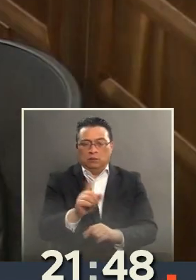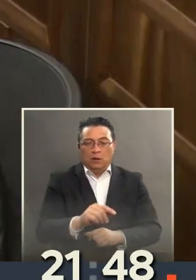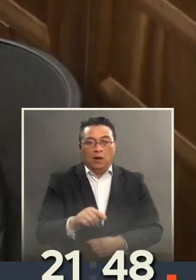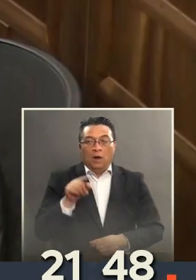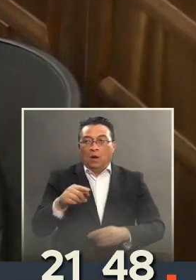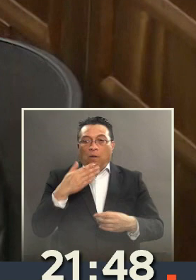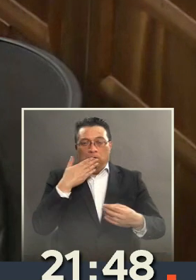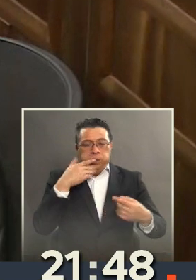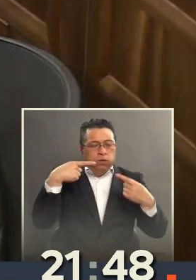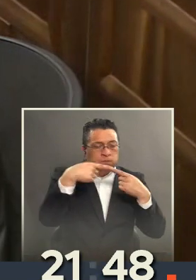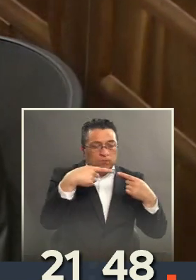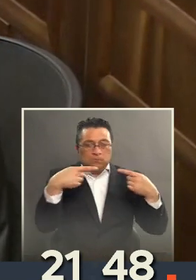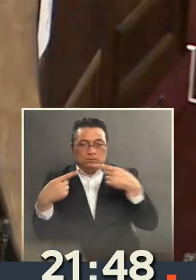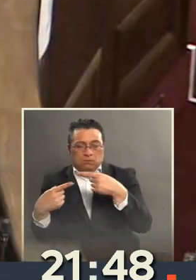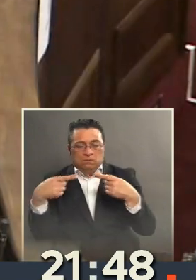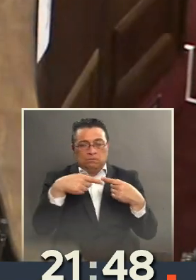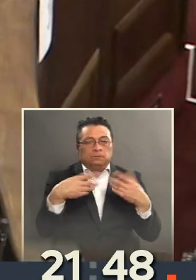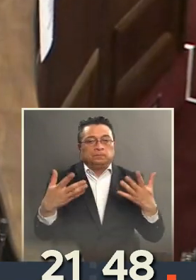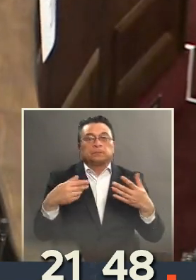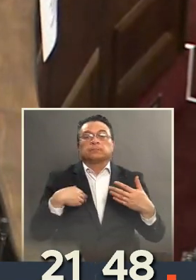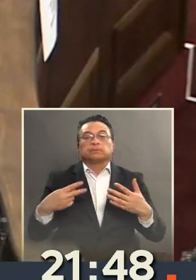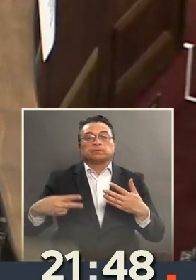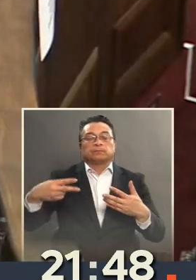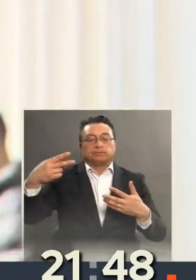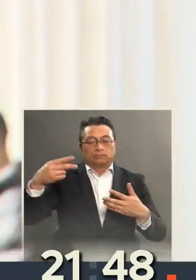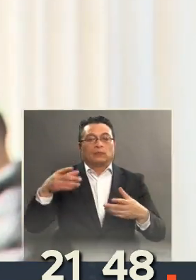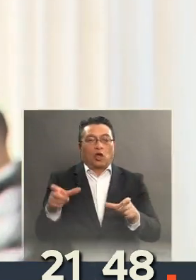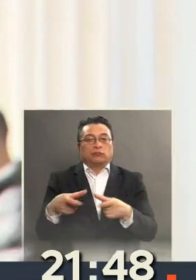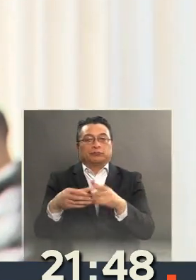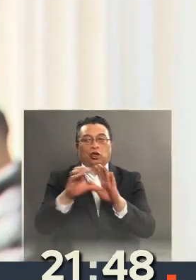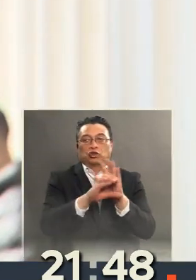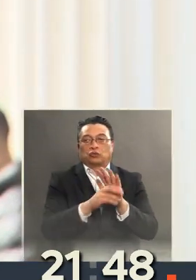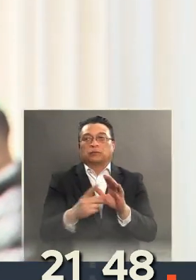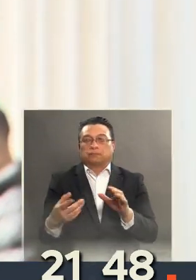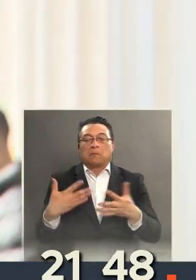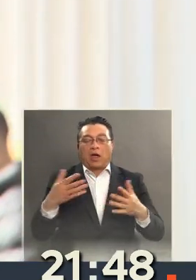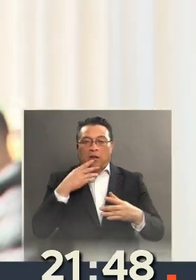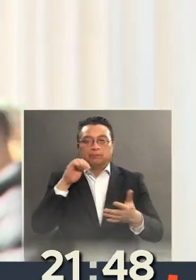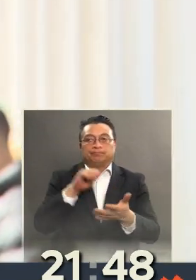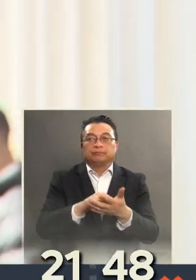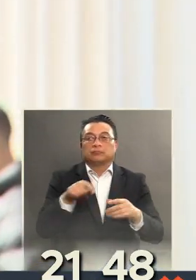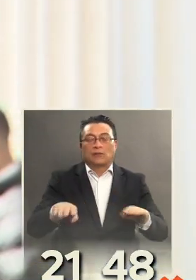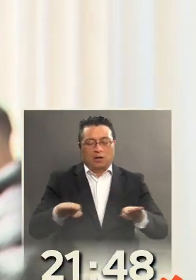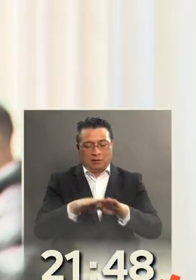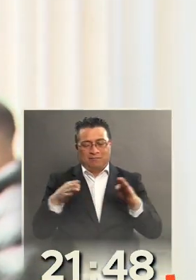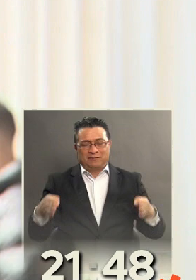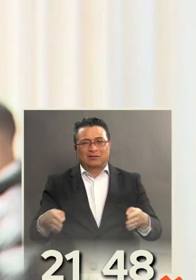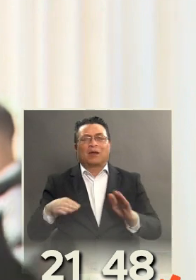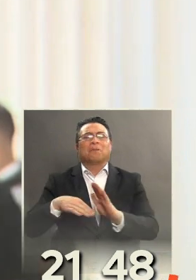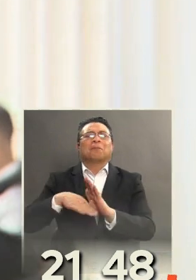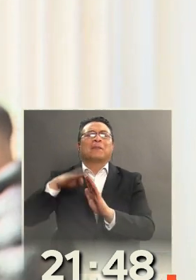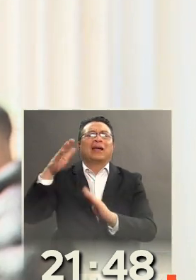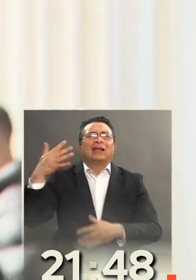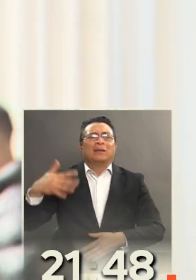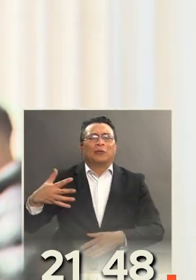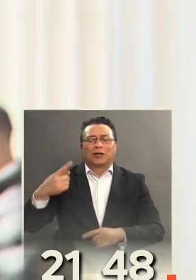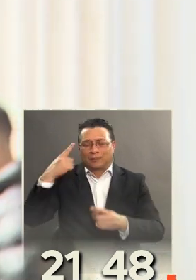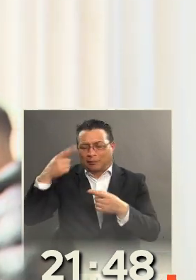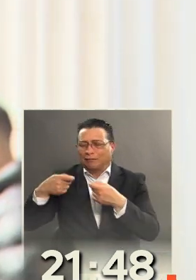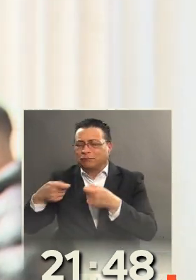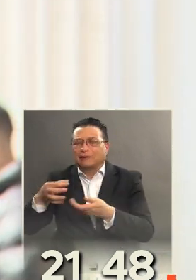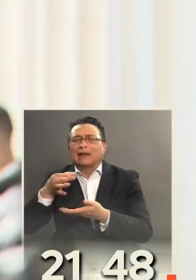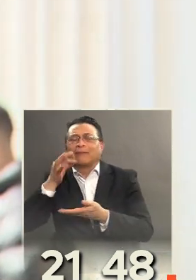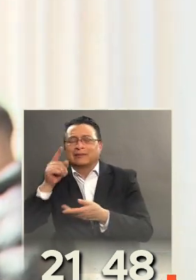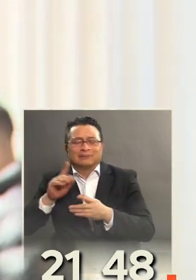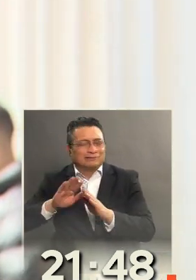encontradas en una polémica a la que se suman los constituyentes. Mire, yo creo que la mesa tiene asuntos más importantes que preocuparse del costo de un café. Para